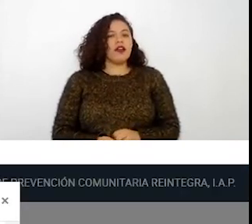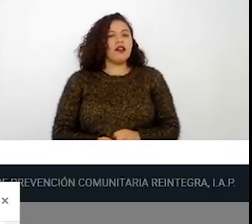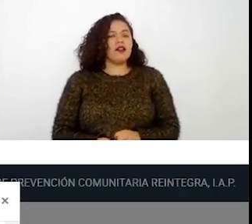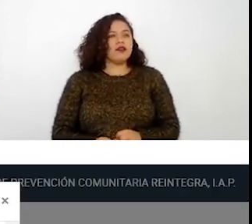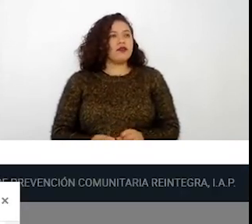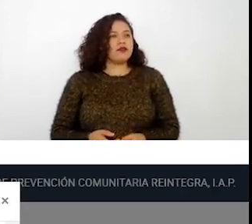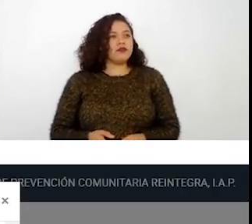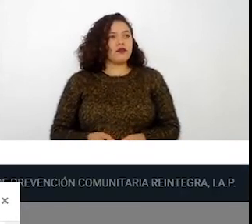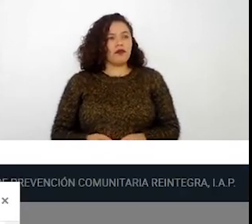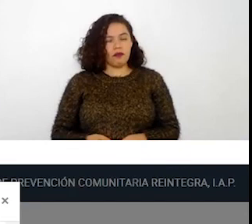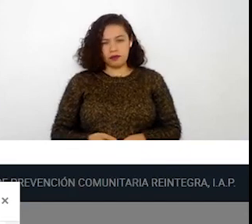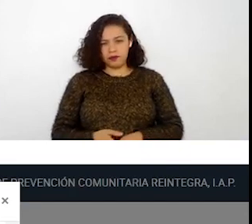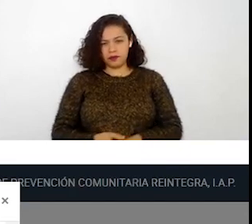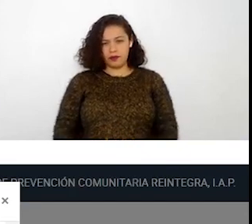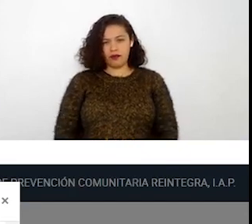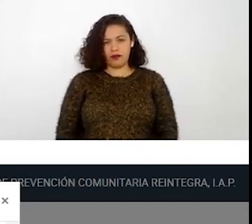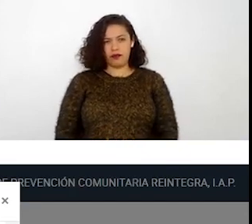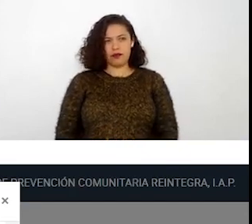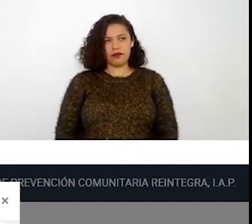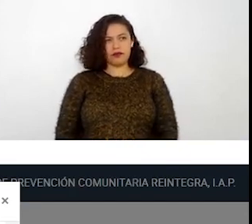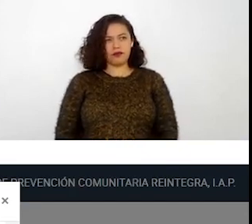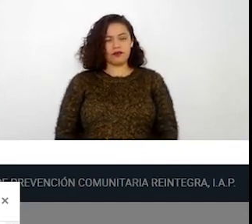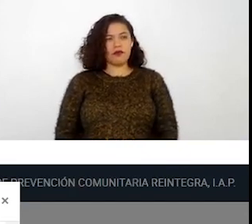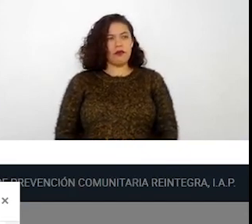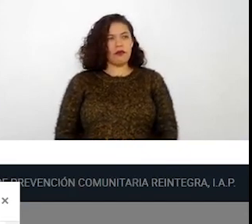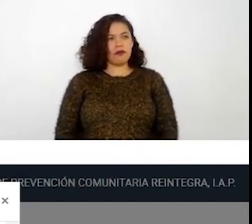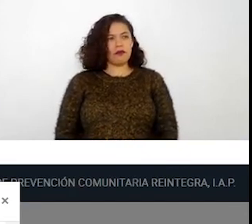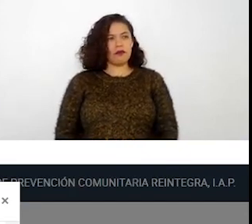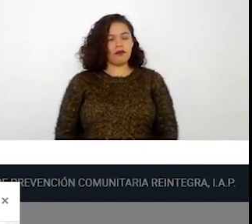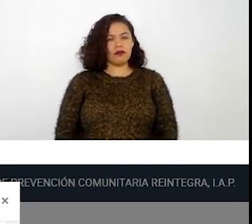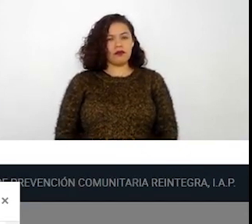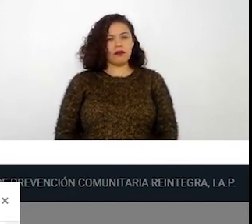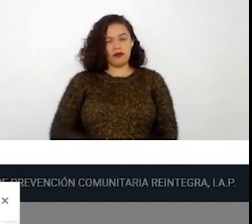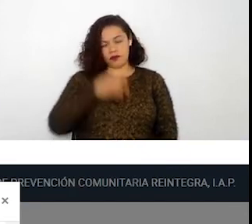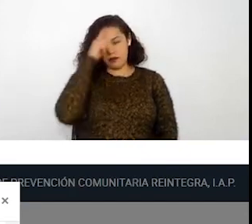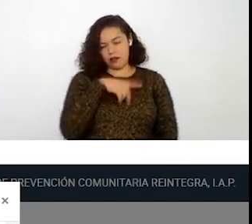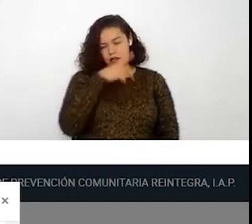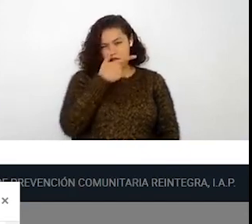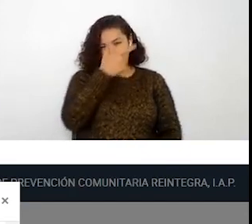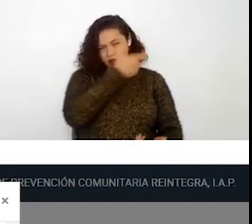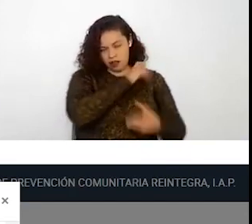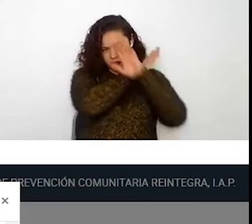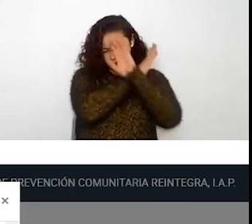donativo en efectivo en no restringido en efectivo no restringido